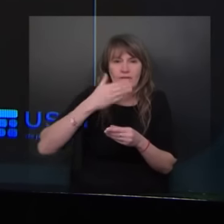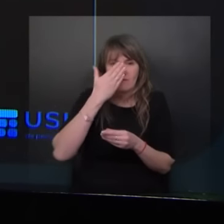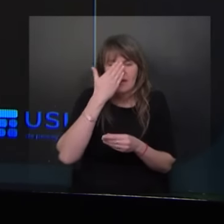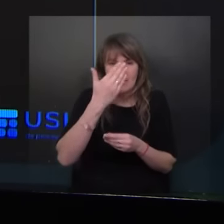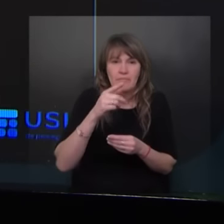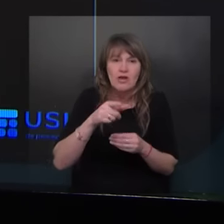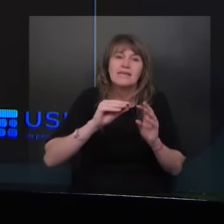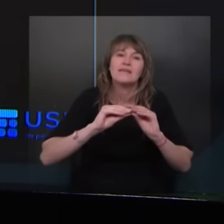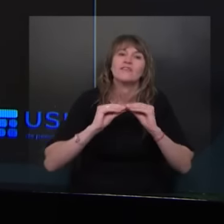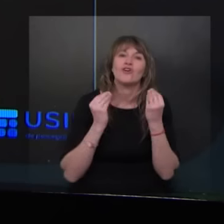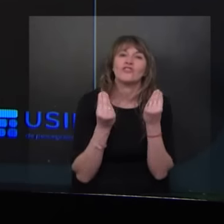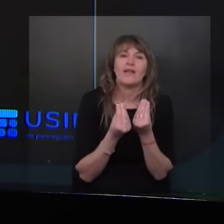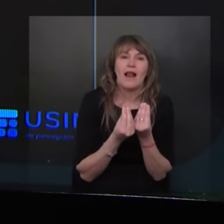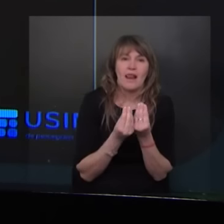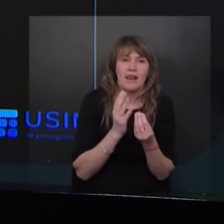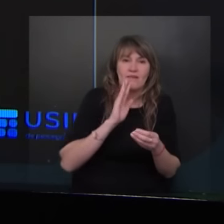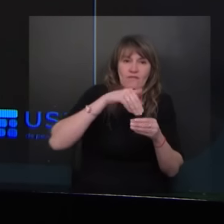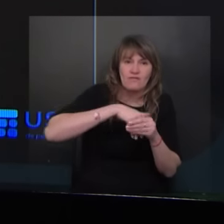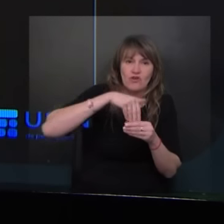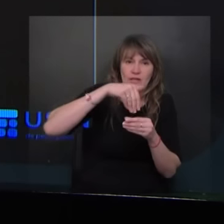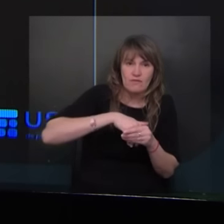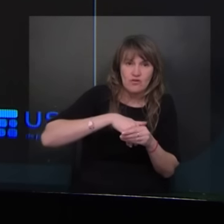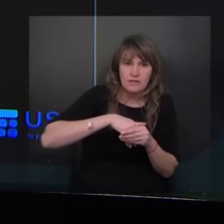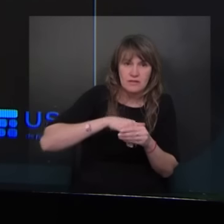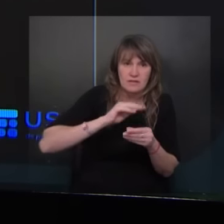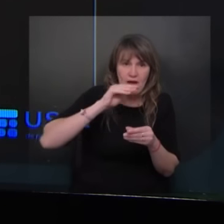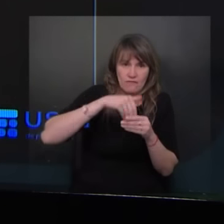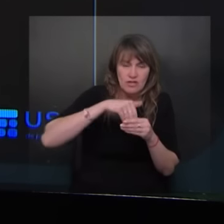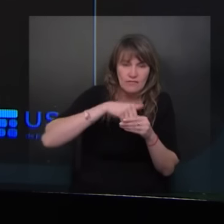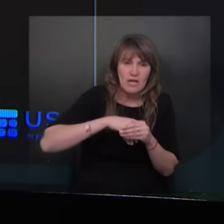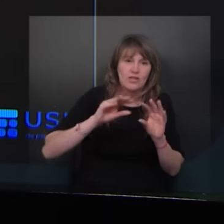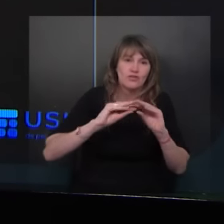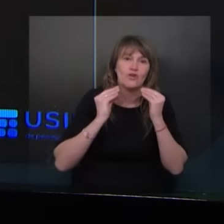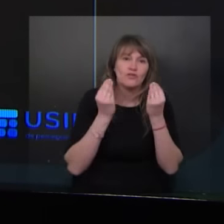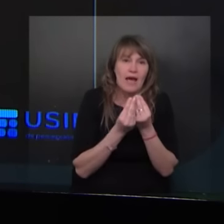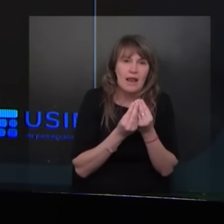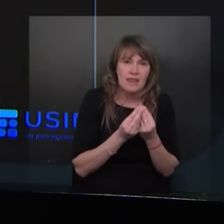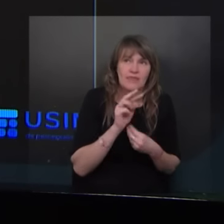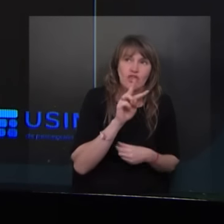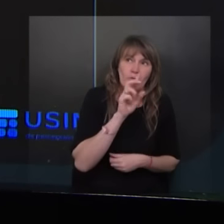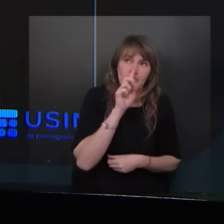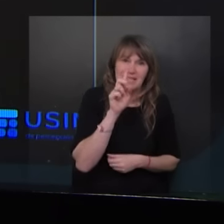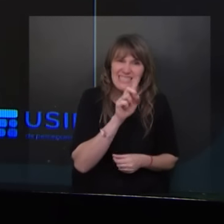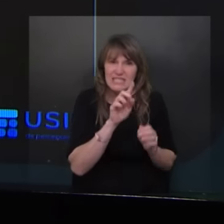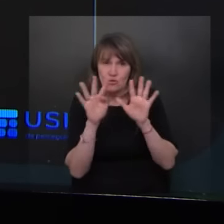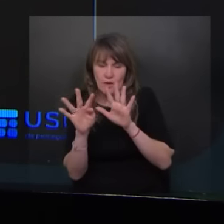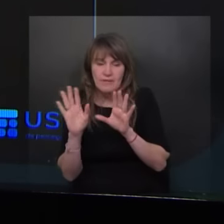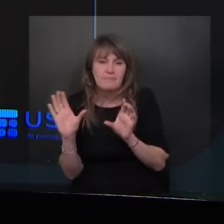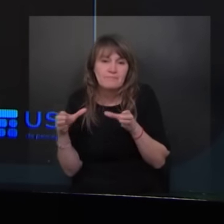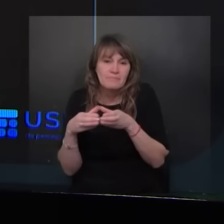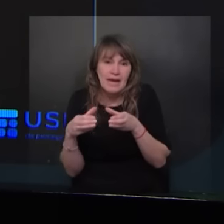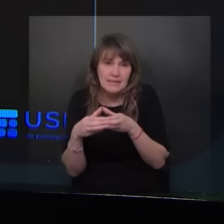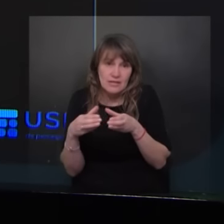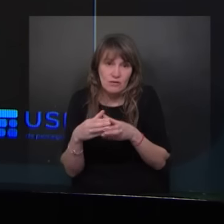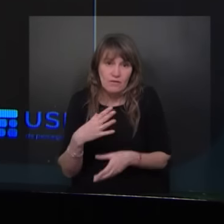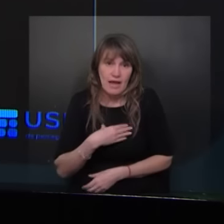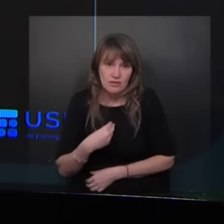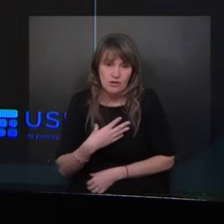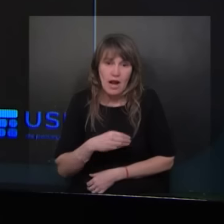total de la votación de todo el de de toda la elección del 19 bien el Partido Nacional con un 47